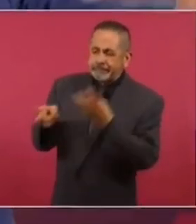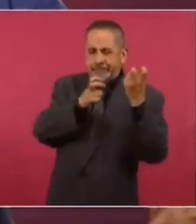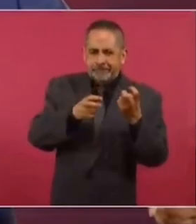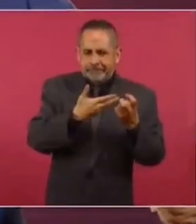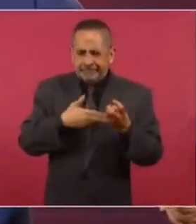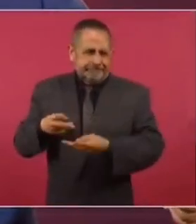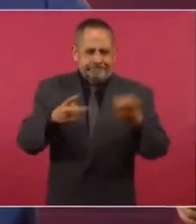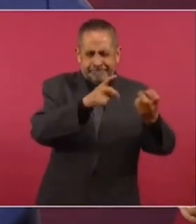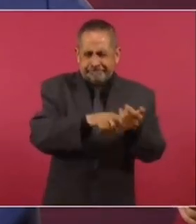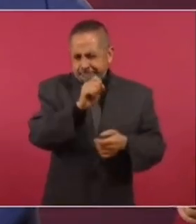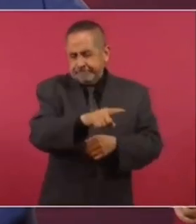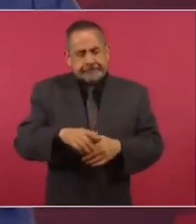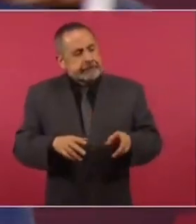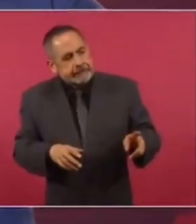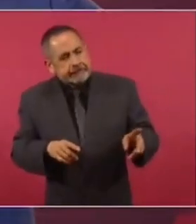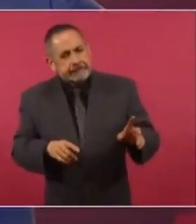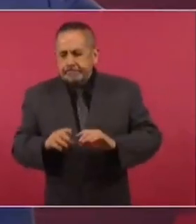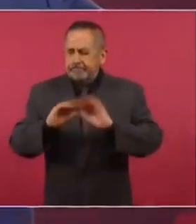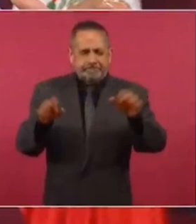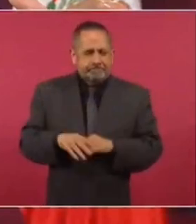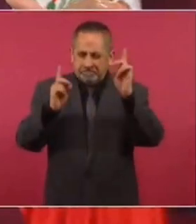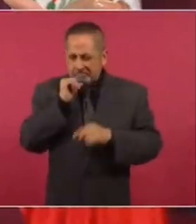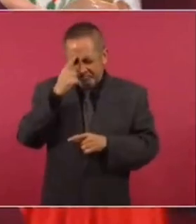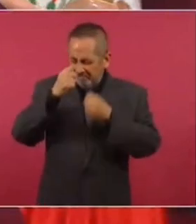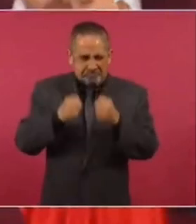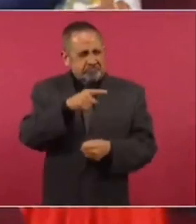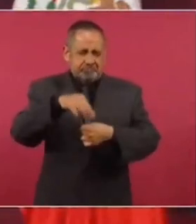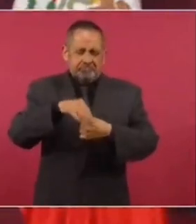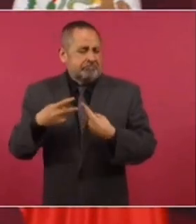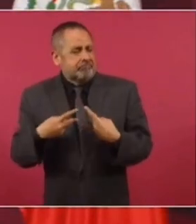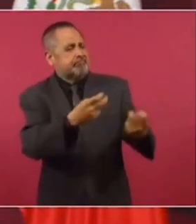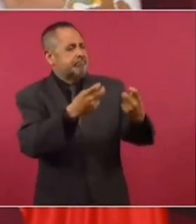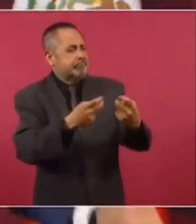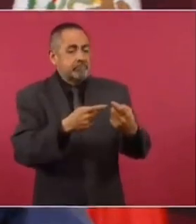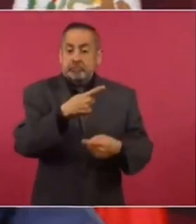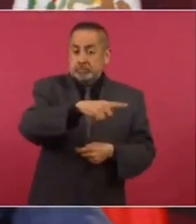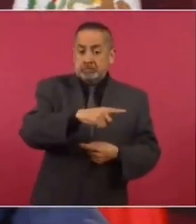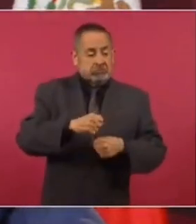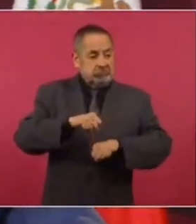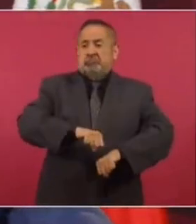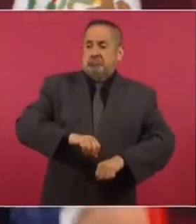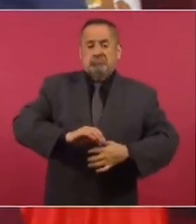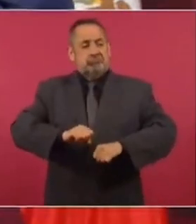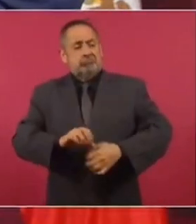que nos robaron la presidencia. De eso no tengo duda. Entonces, se empoderan.